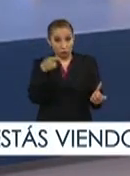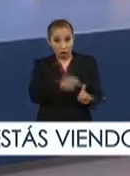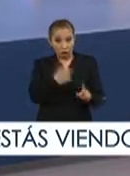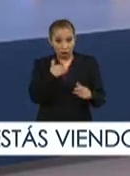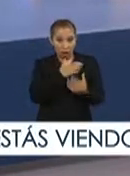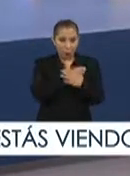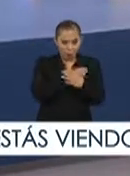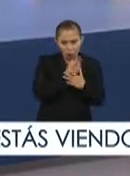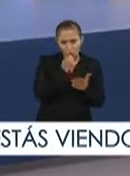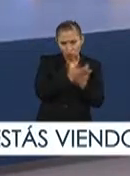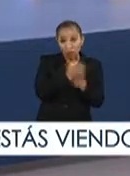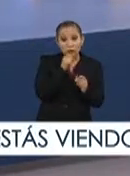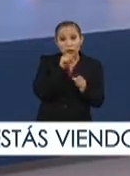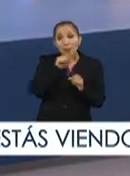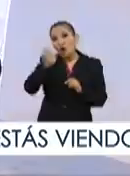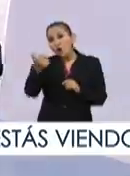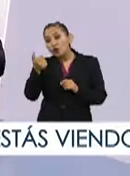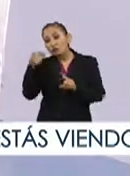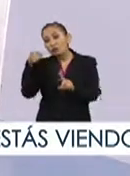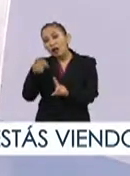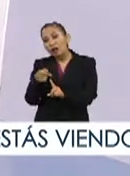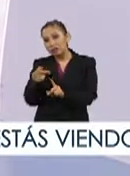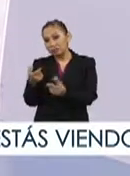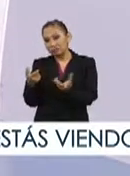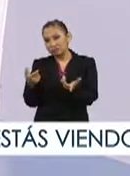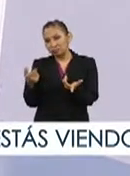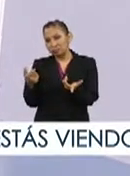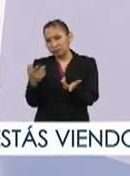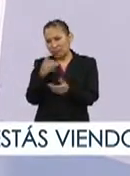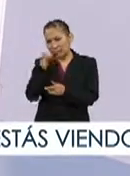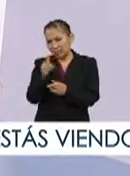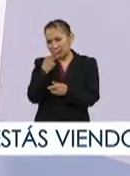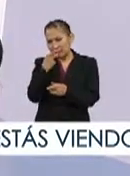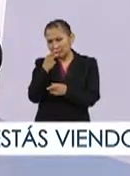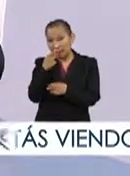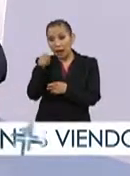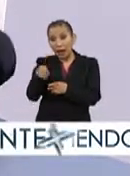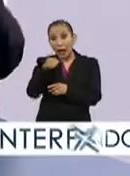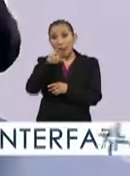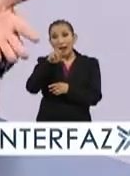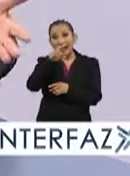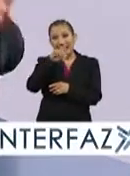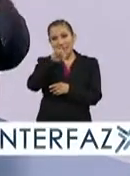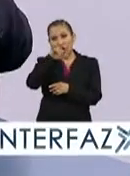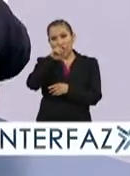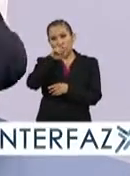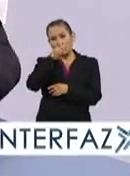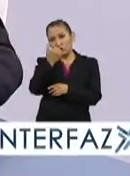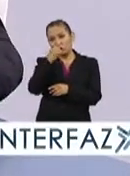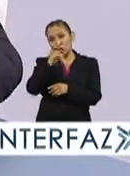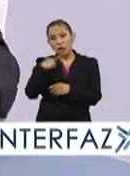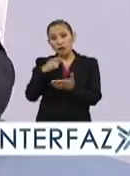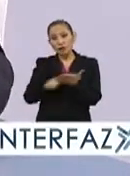encuentro amoroso, sino también con otro hecho que casi nunca se habla de él. Marie-José Marilló escribía poemas